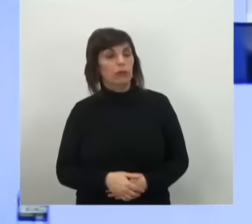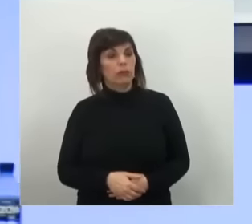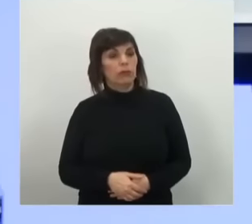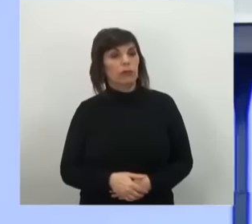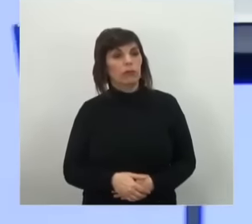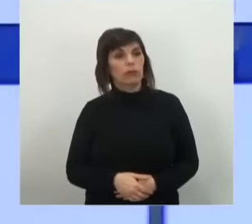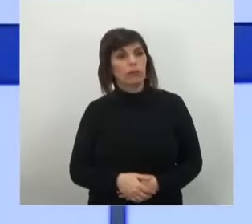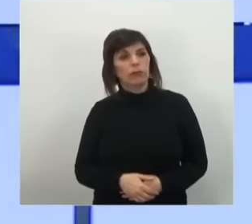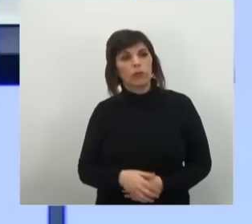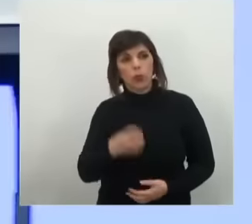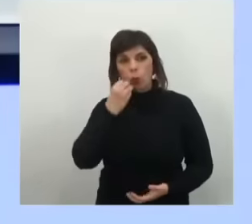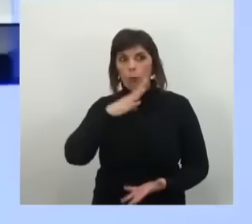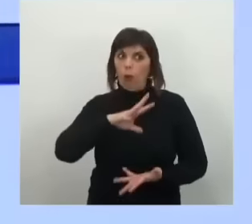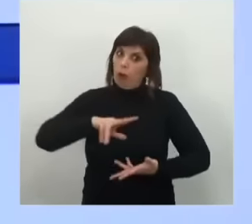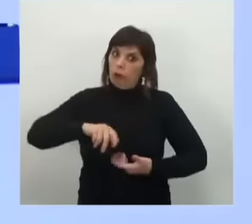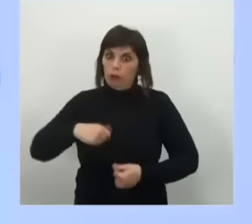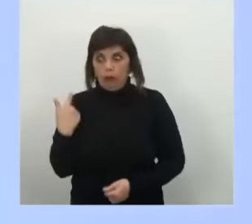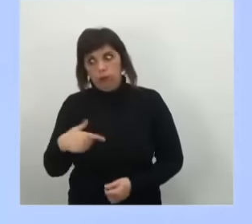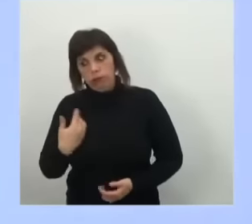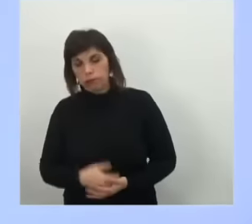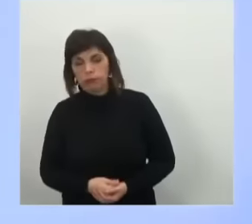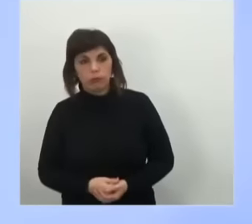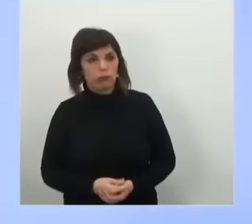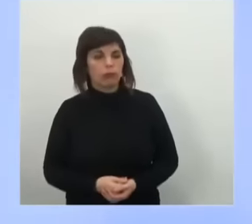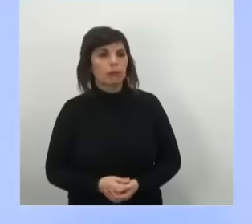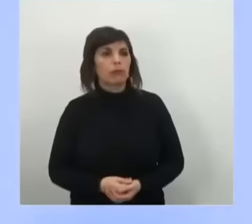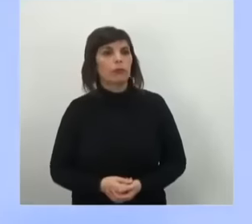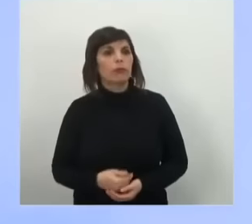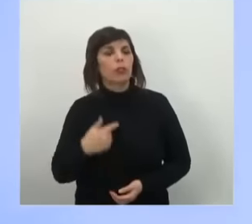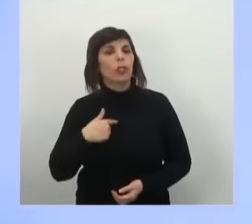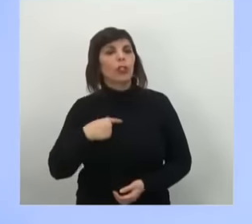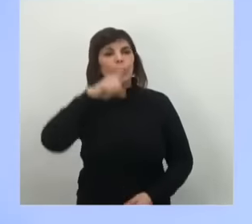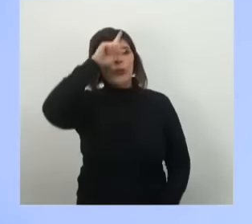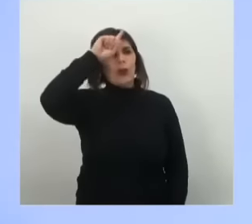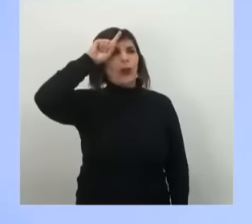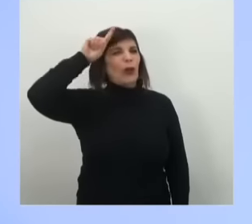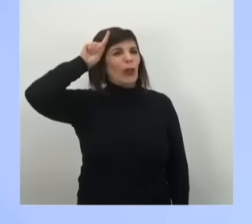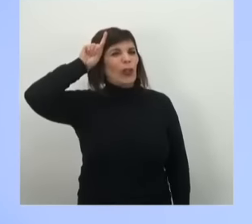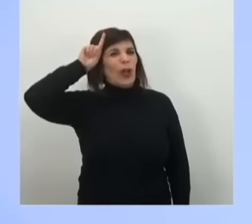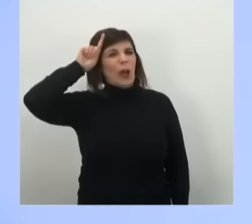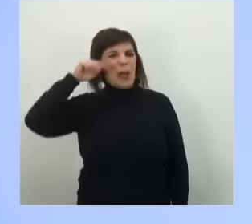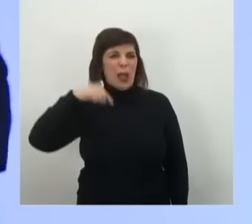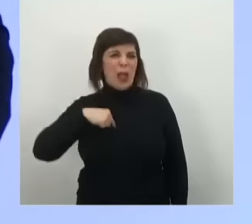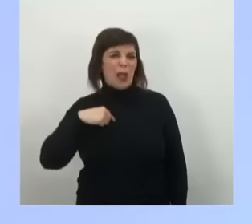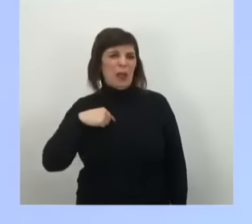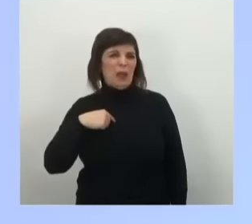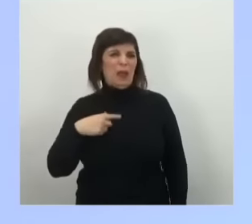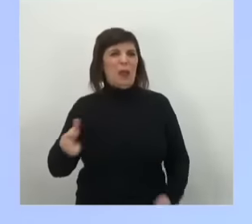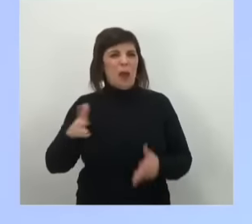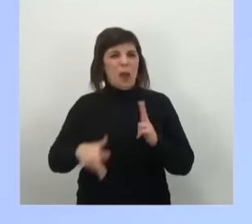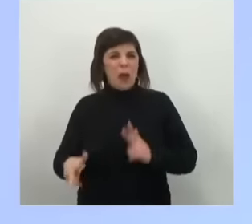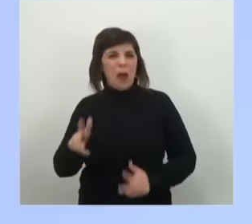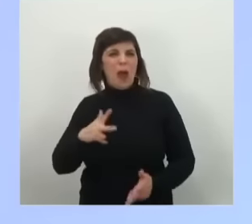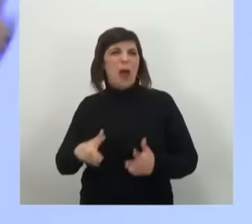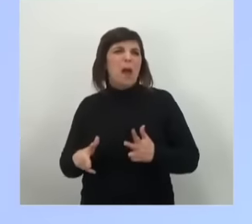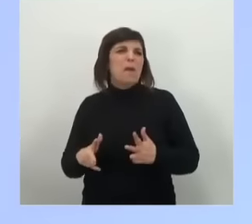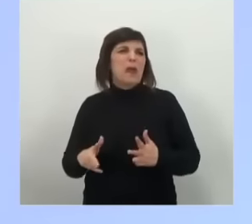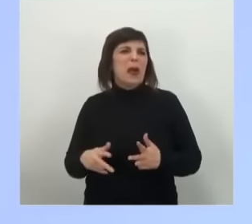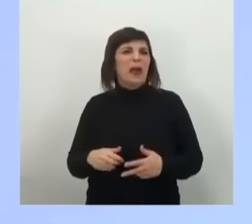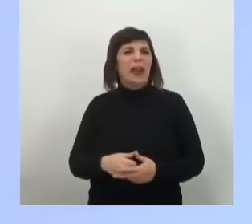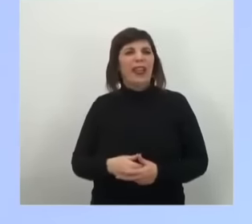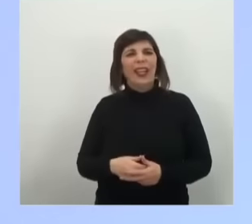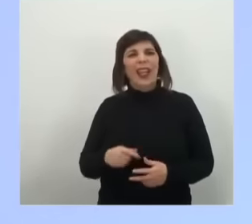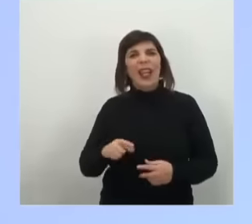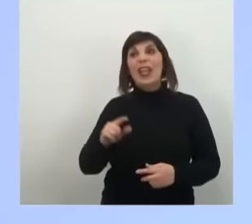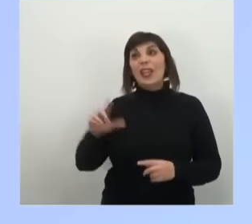mire Qué buena noticia me dio el médico ese día yo venía de Madrid de aquí de la Gran Vía de comer asado ahí todo